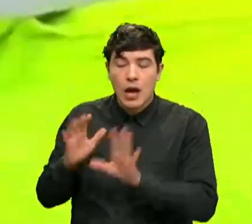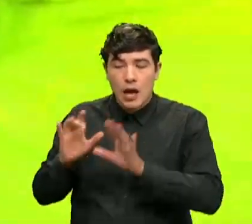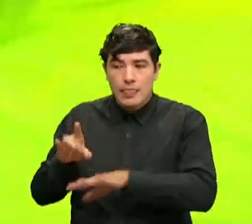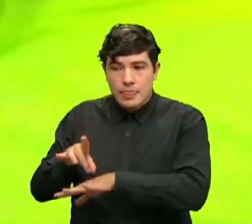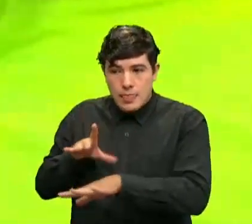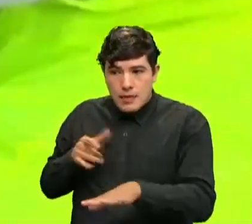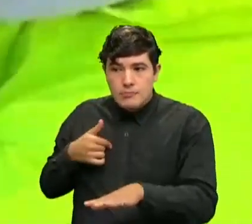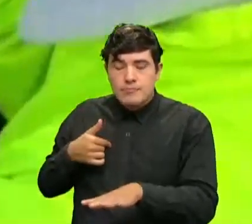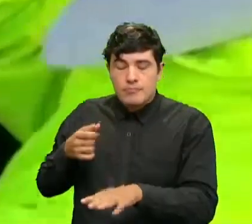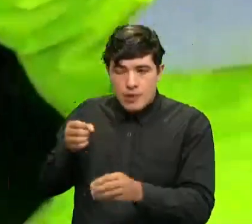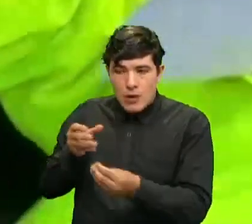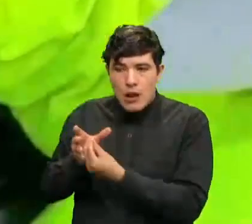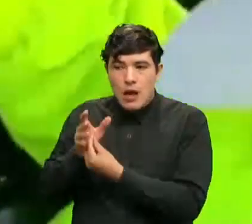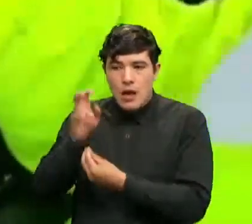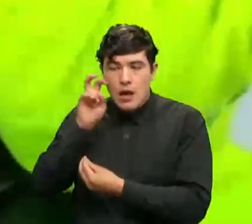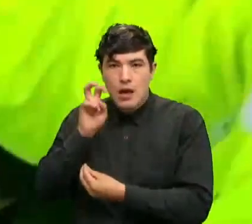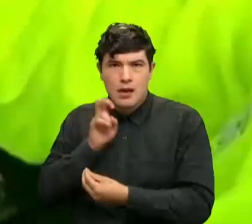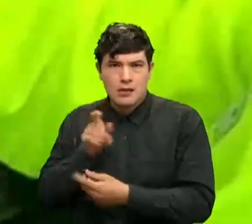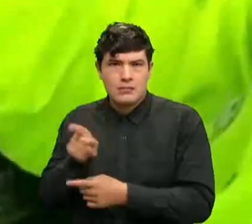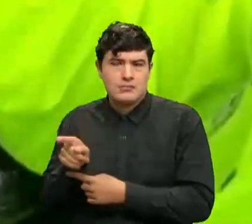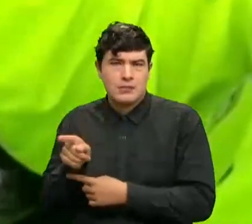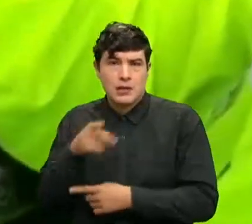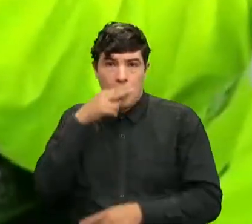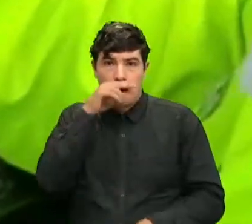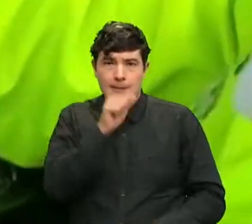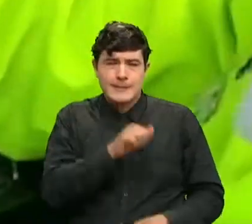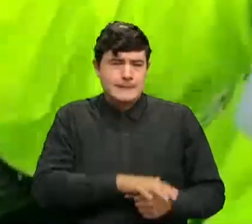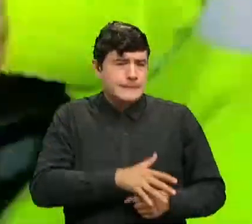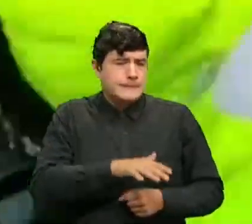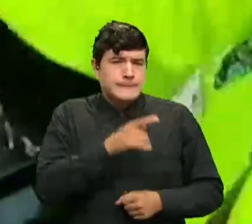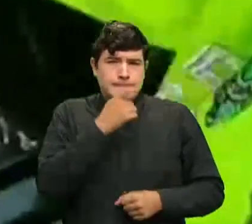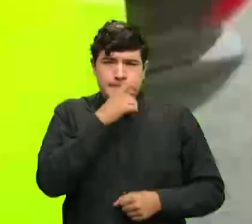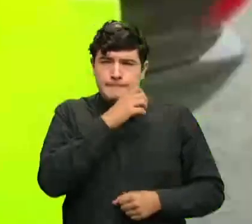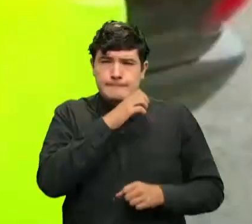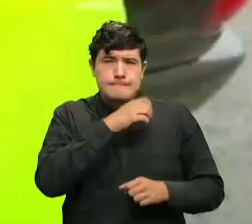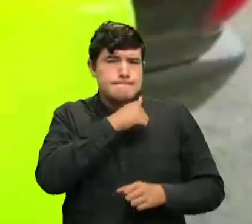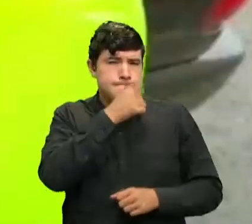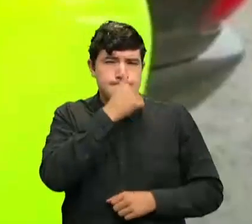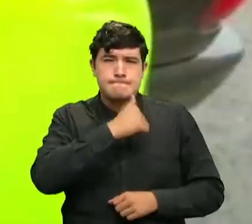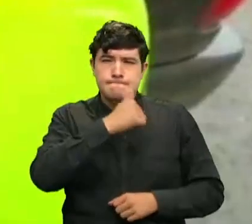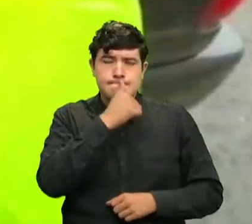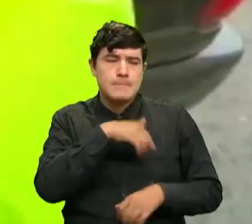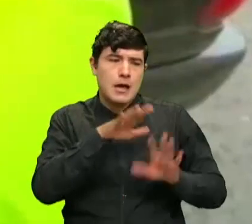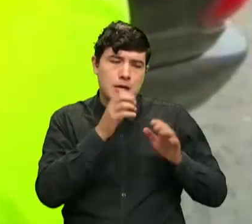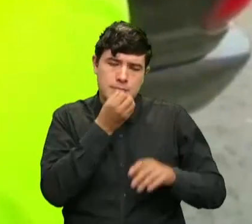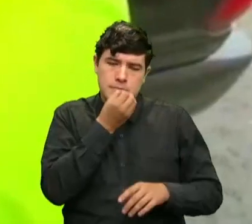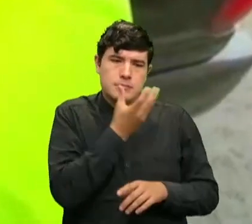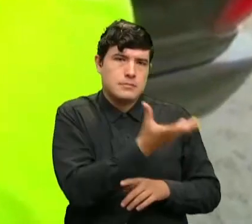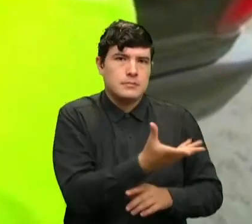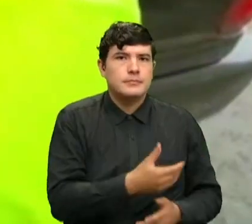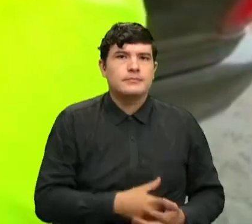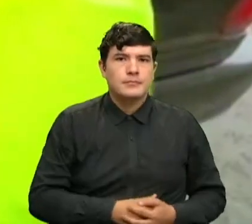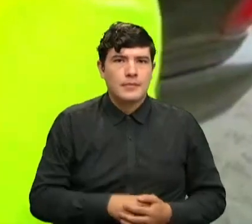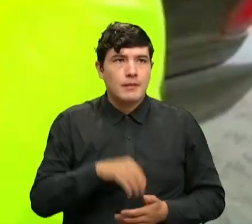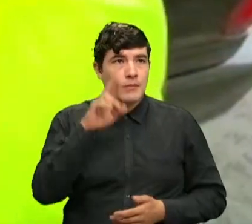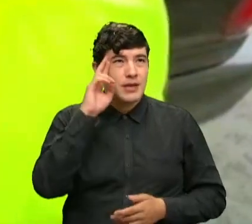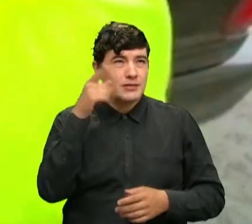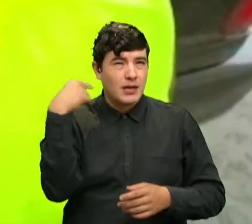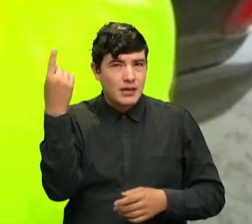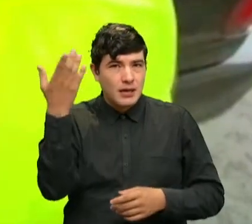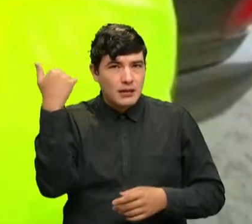sobre sus conductas inapropiadas. Una de las pequeñas no logró superar su nivel académico, por lo que denunció. Luego de esto y tras